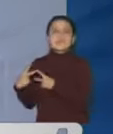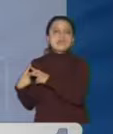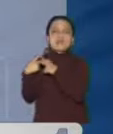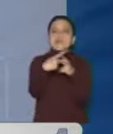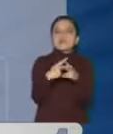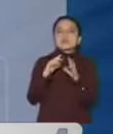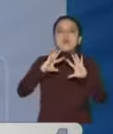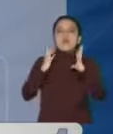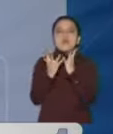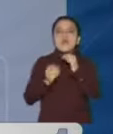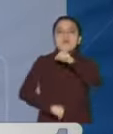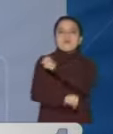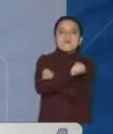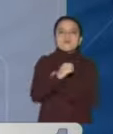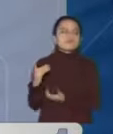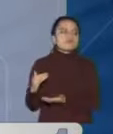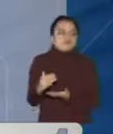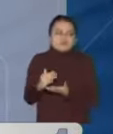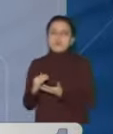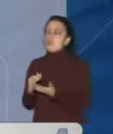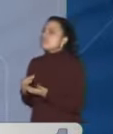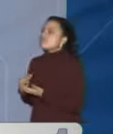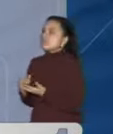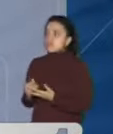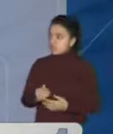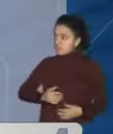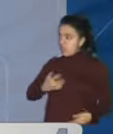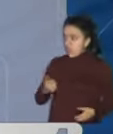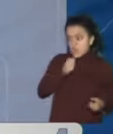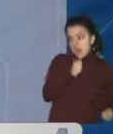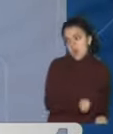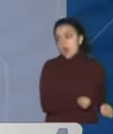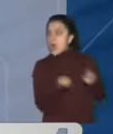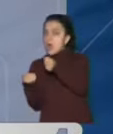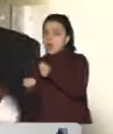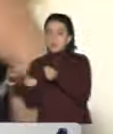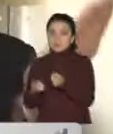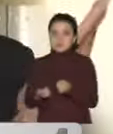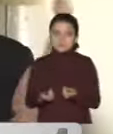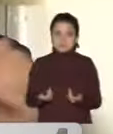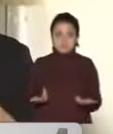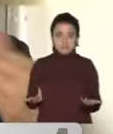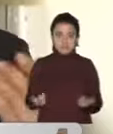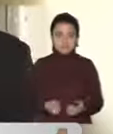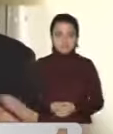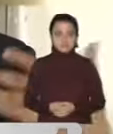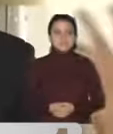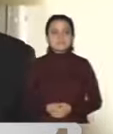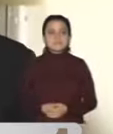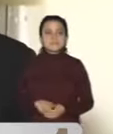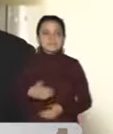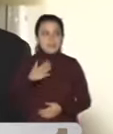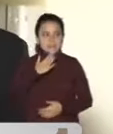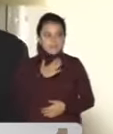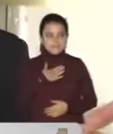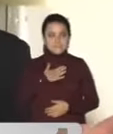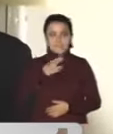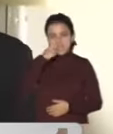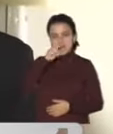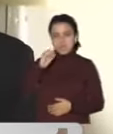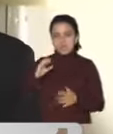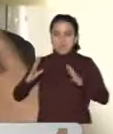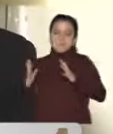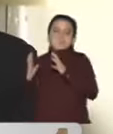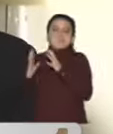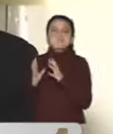Este niño que lo agredió no aceptó como respuesta de que no les dejara el balón, se fue. Y cuando mi hijo volvió a pasar al cerca